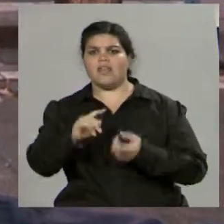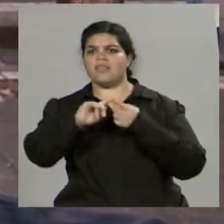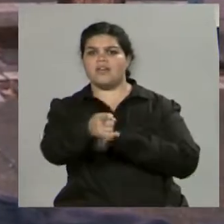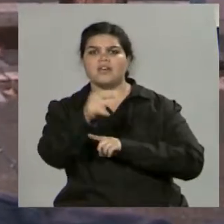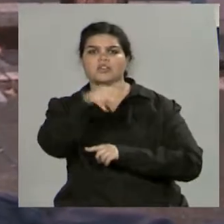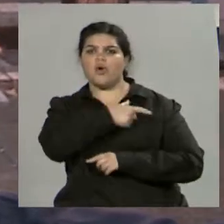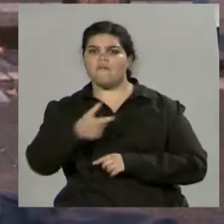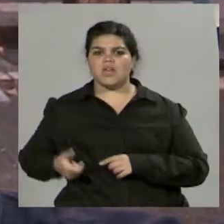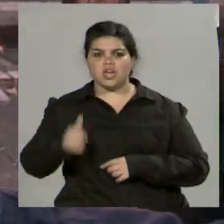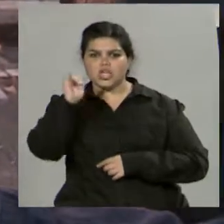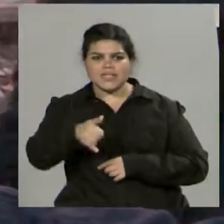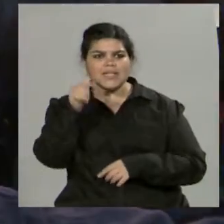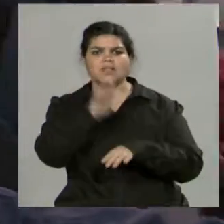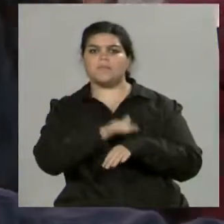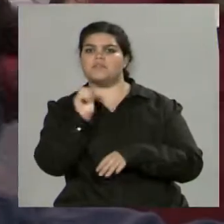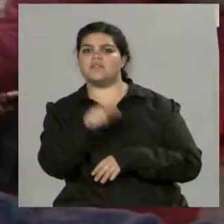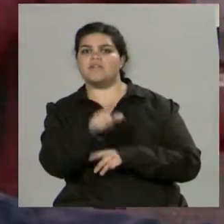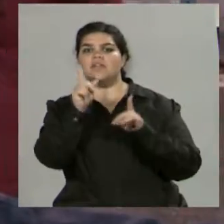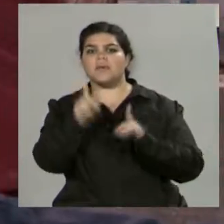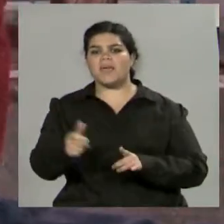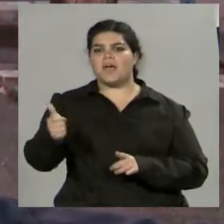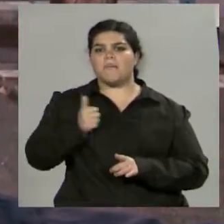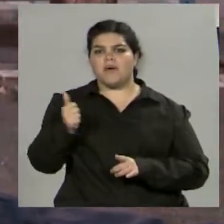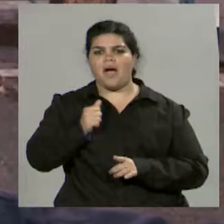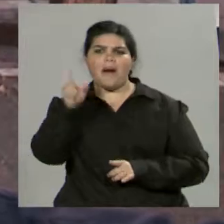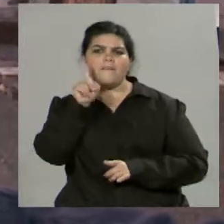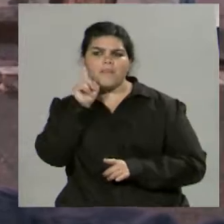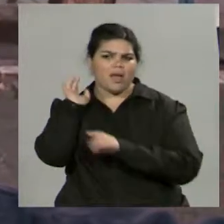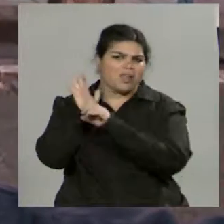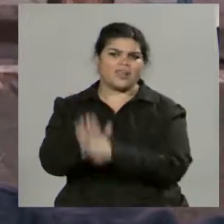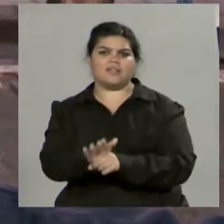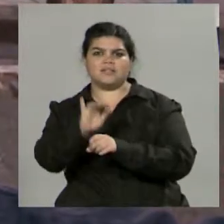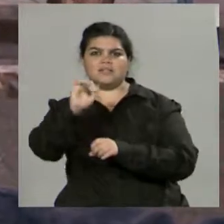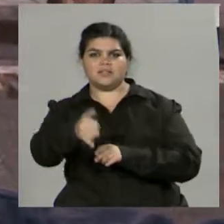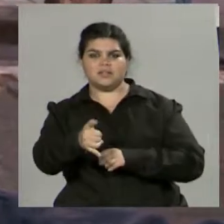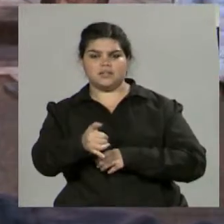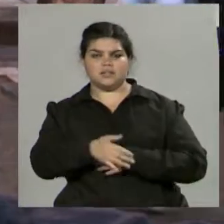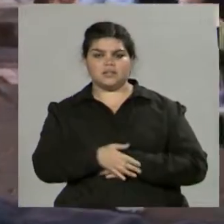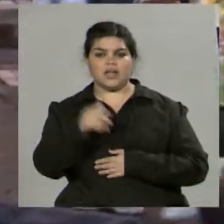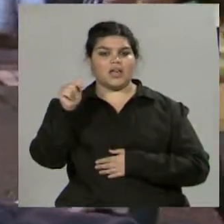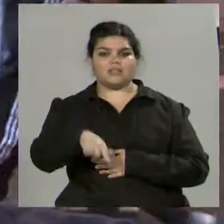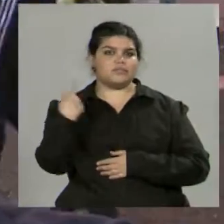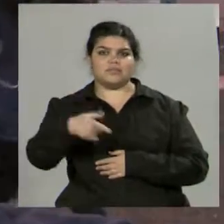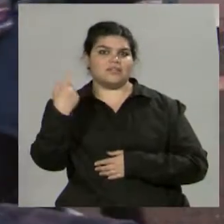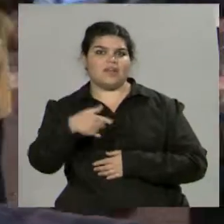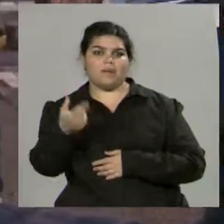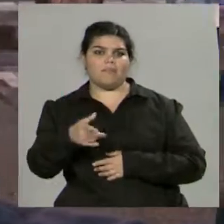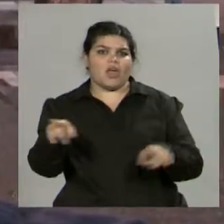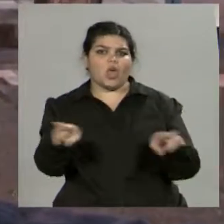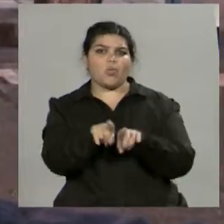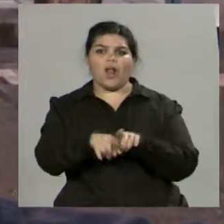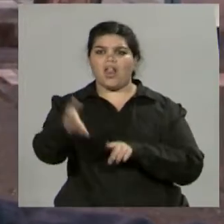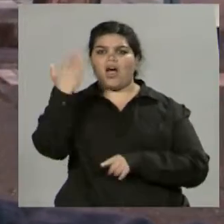del Estado y la participación directa de las fuerzas represivas del Estado, que es básicamente el procedimiento que se aplicó durante la dictadura